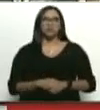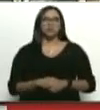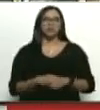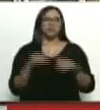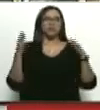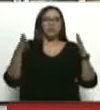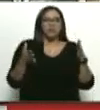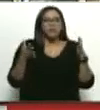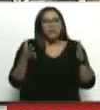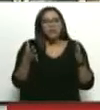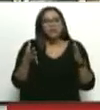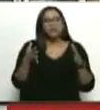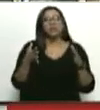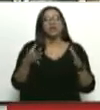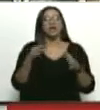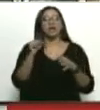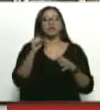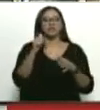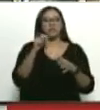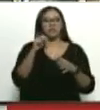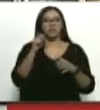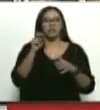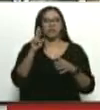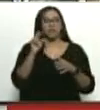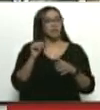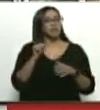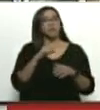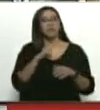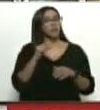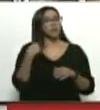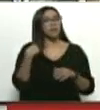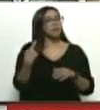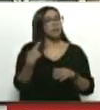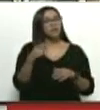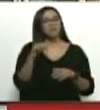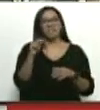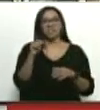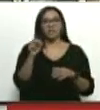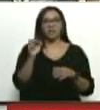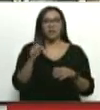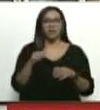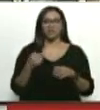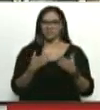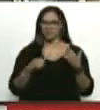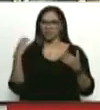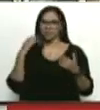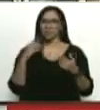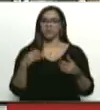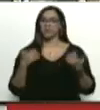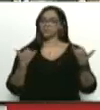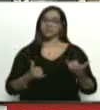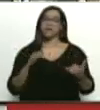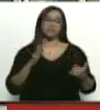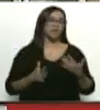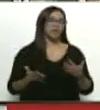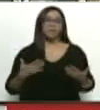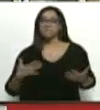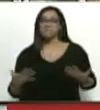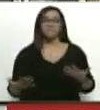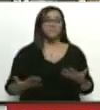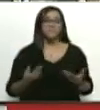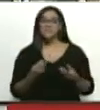recomendándole a Santander, que no era la primera vez que Santander ya andaba, ¿cómo se llama?, en desmanes,